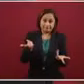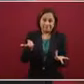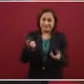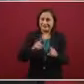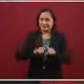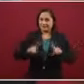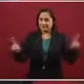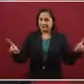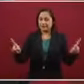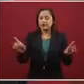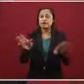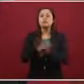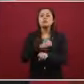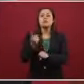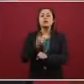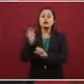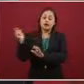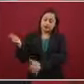destinar